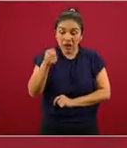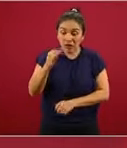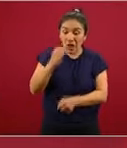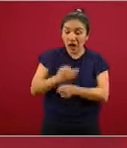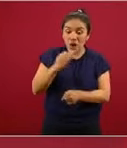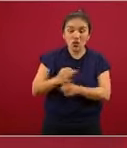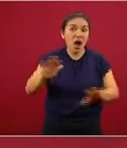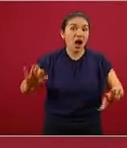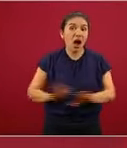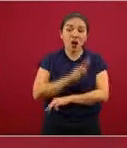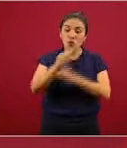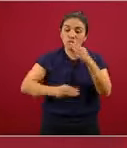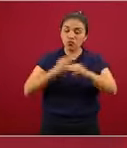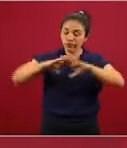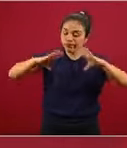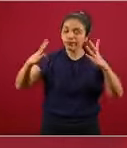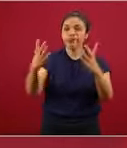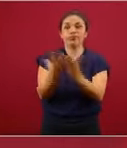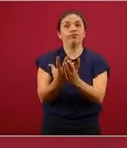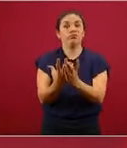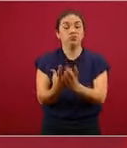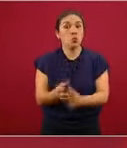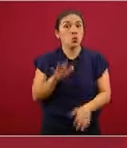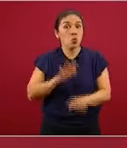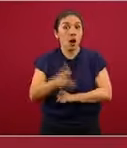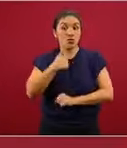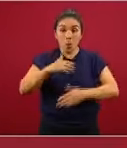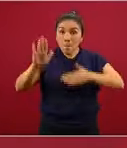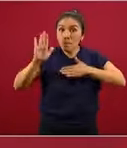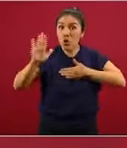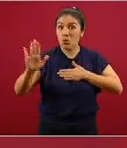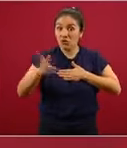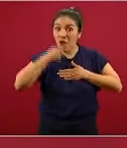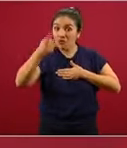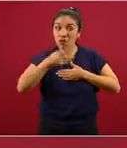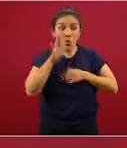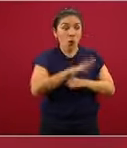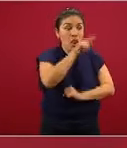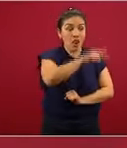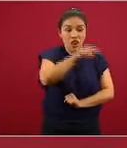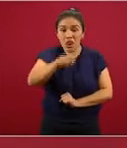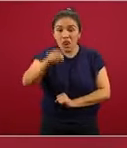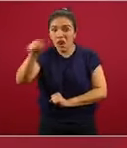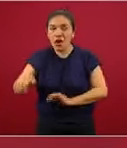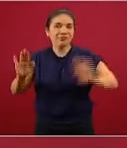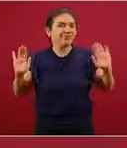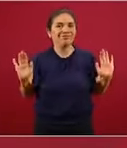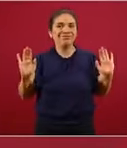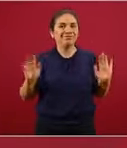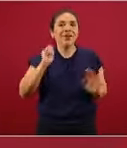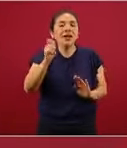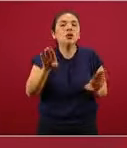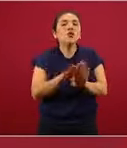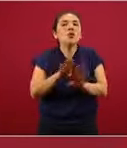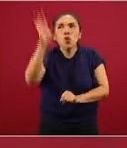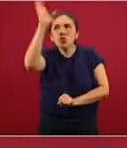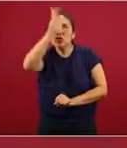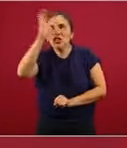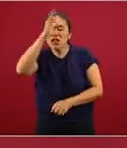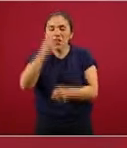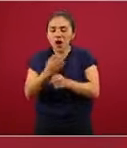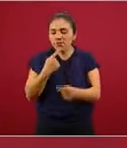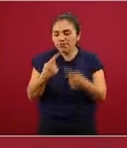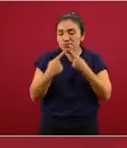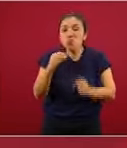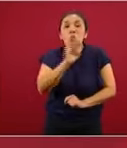su conjunto. Ninguno de ellos es una promesa, ninguno. Es simplemente la reflexión científica de lo que